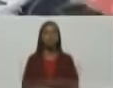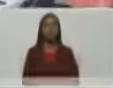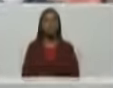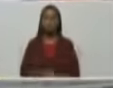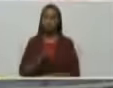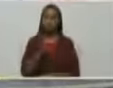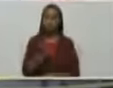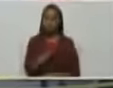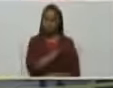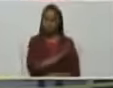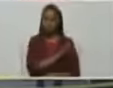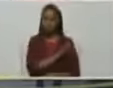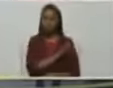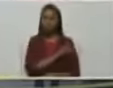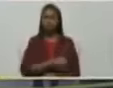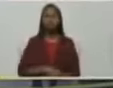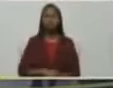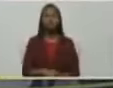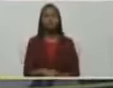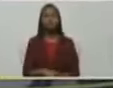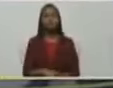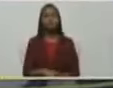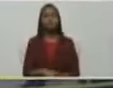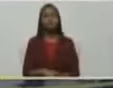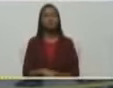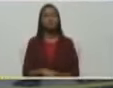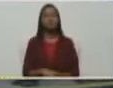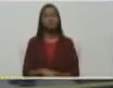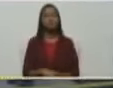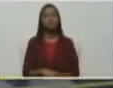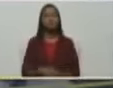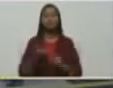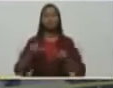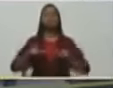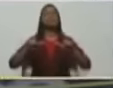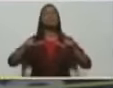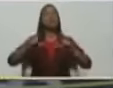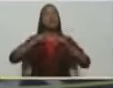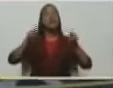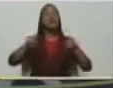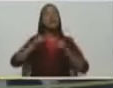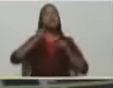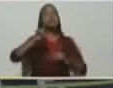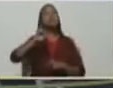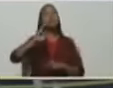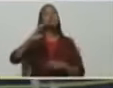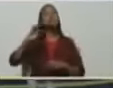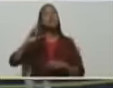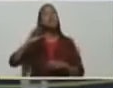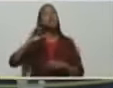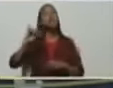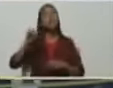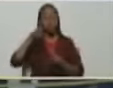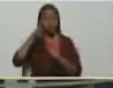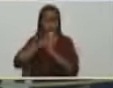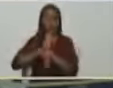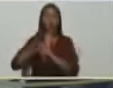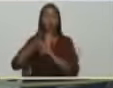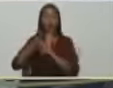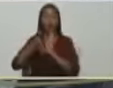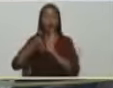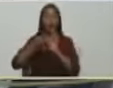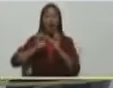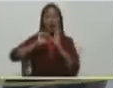las licenciatarias en el marco del otorgamiento de la licencia para la exploración y explotación de hidrocarburos gaseosos